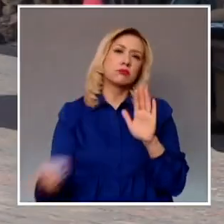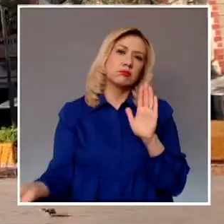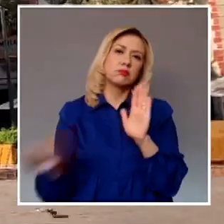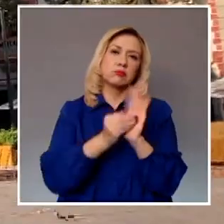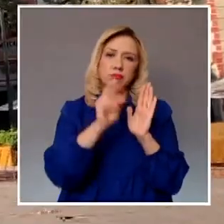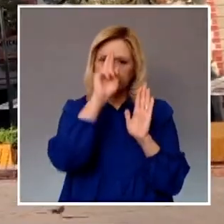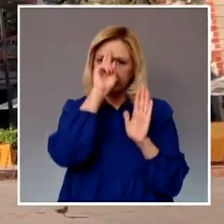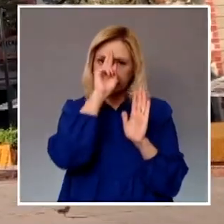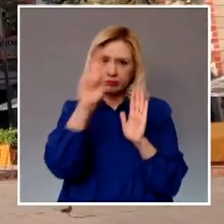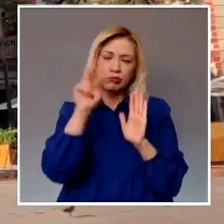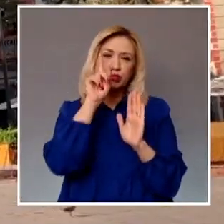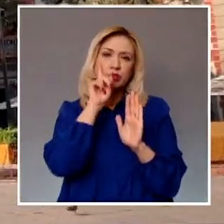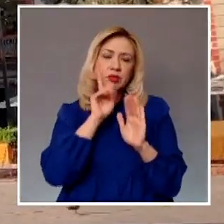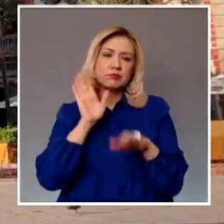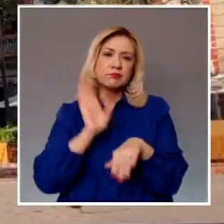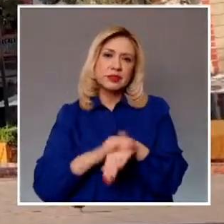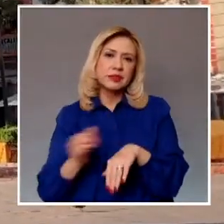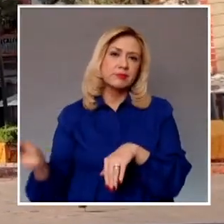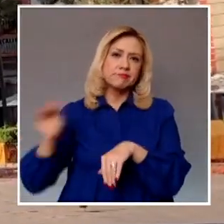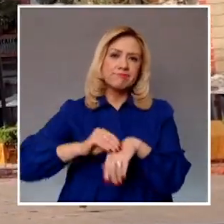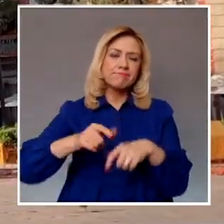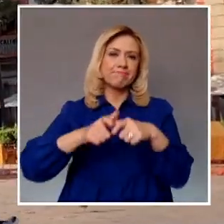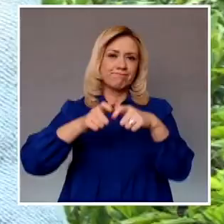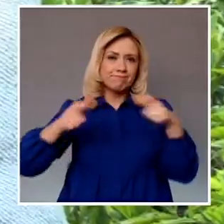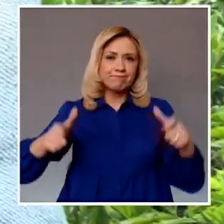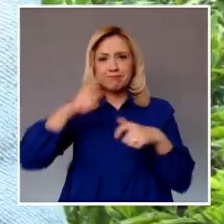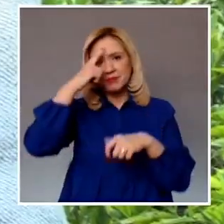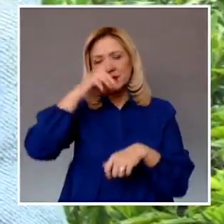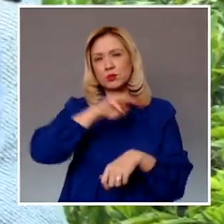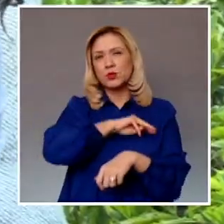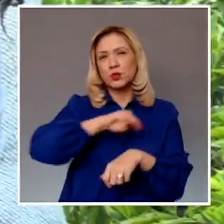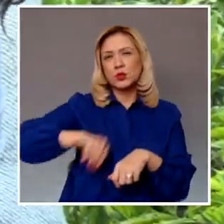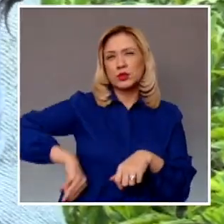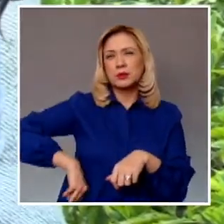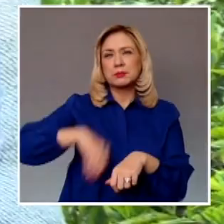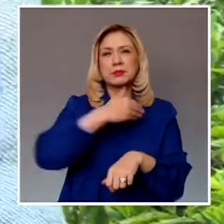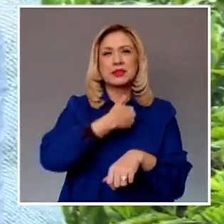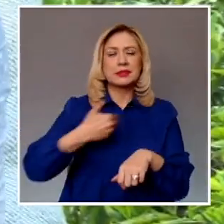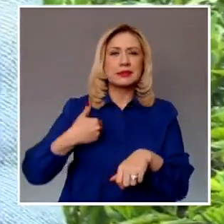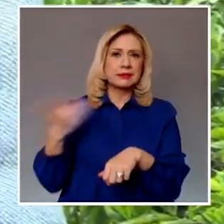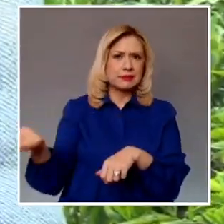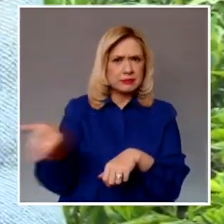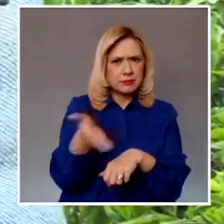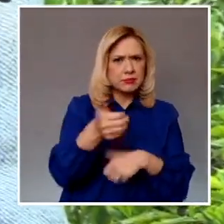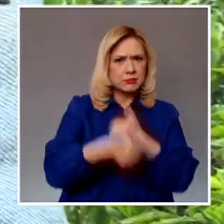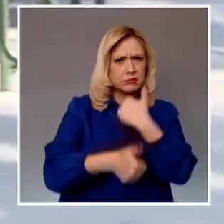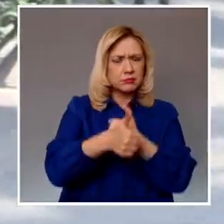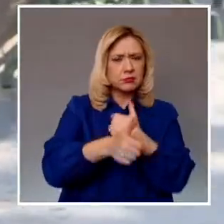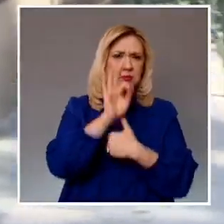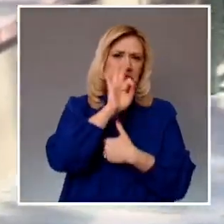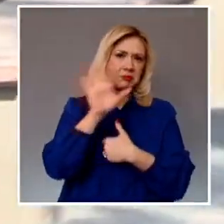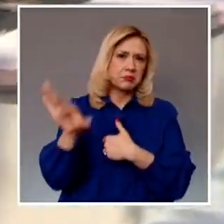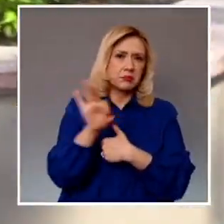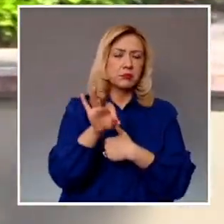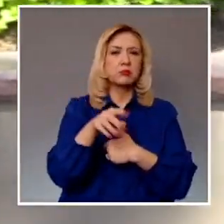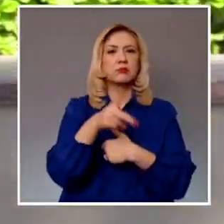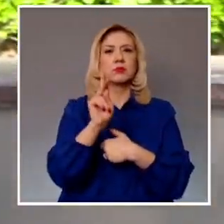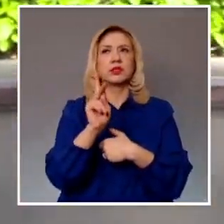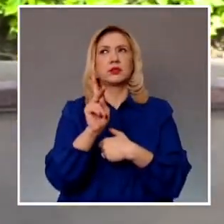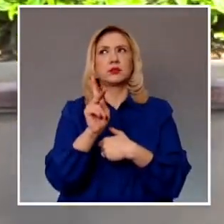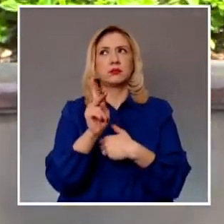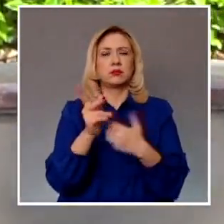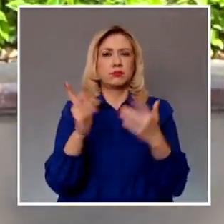femenino en la presidencia municipal de un ayuntamiento en específico, lo cual es contrario a las bases del principio de paridad